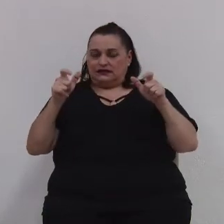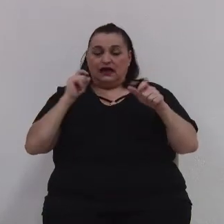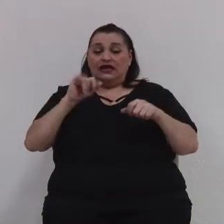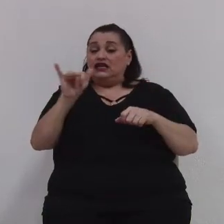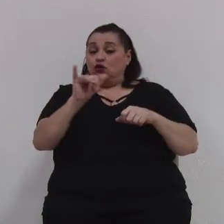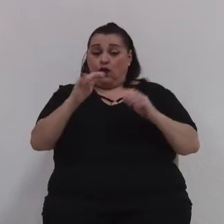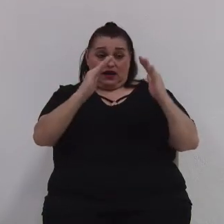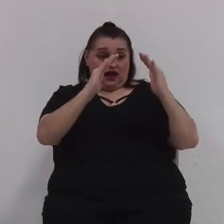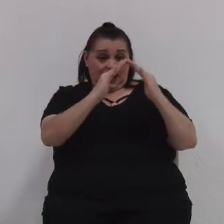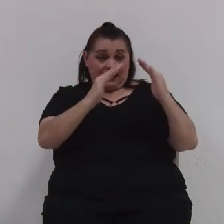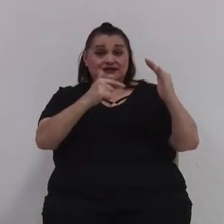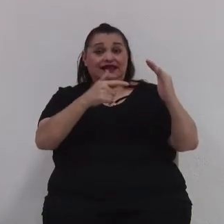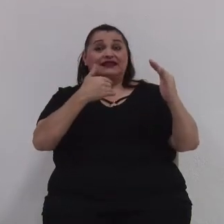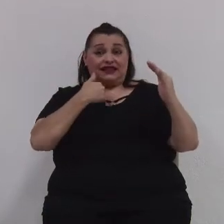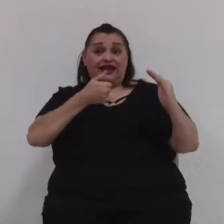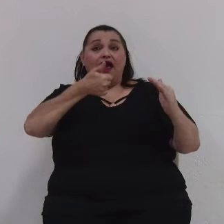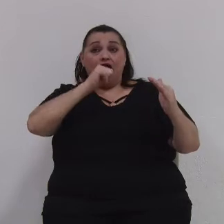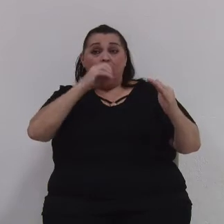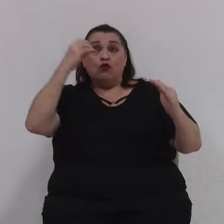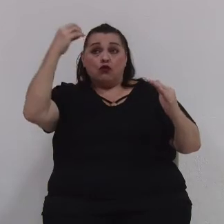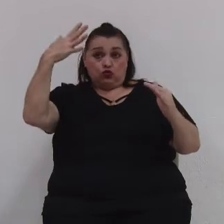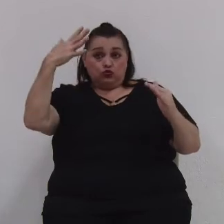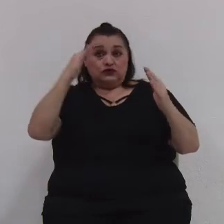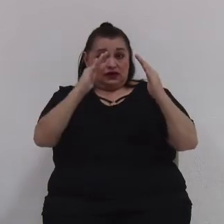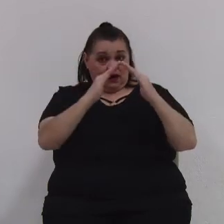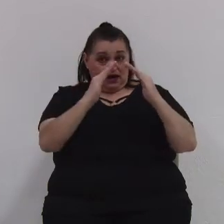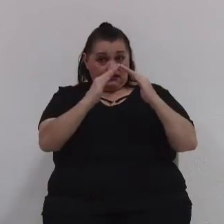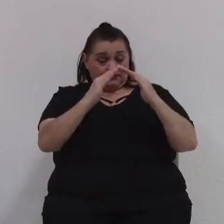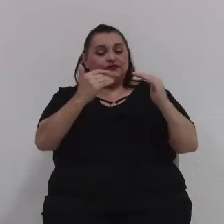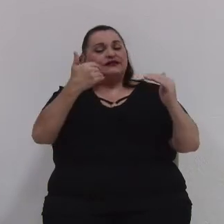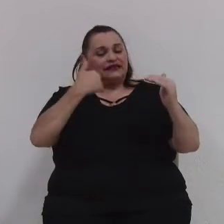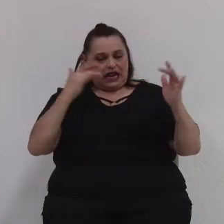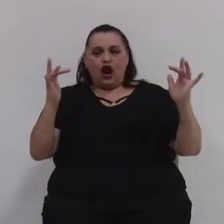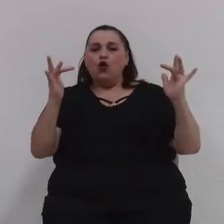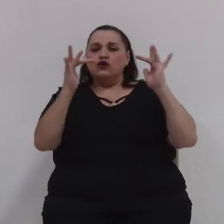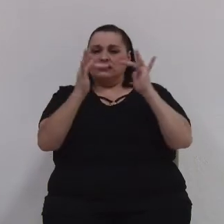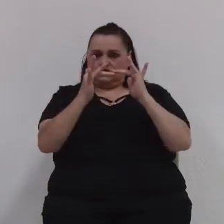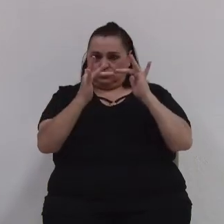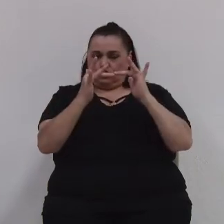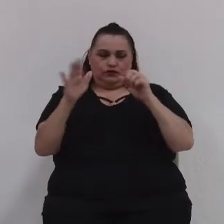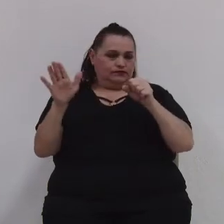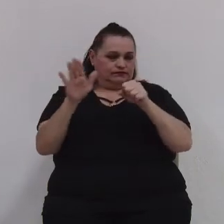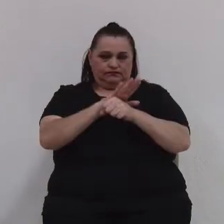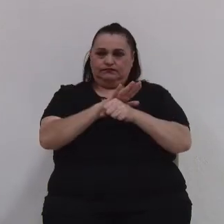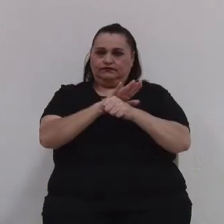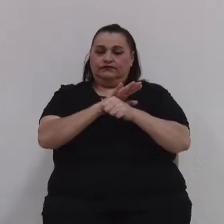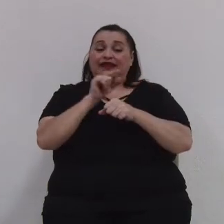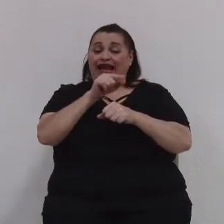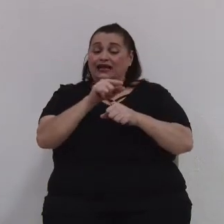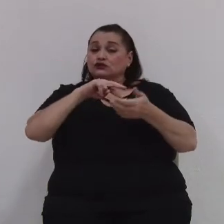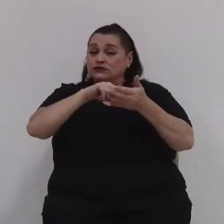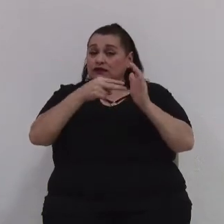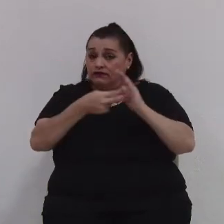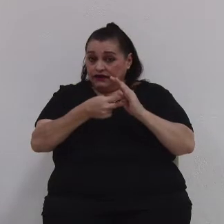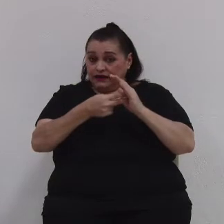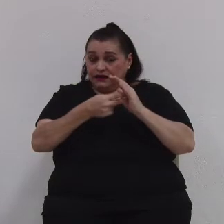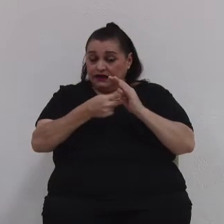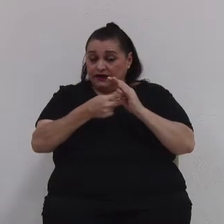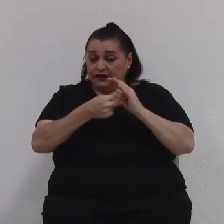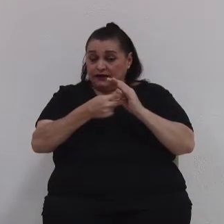las casas tienen agua y luz en las casas, tengan conexión de banda ancha. Eso va a implicar, como el Estado no